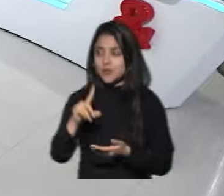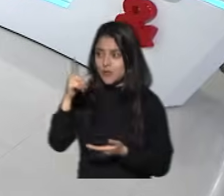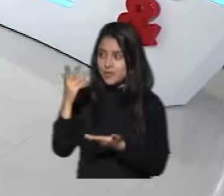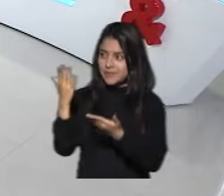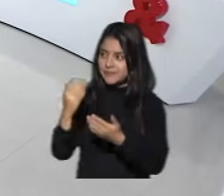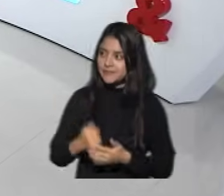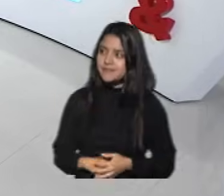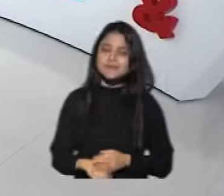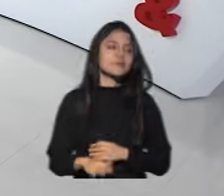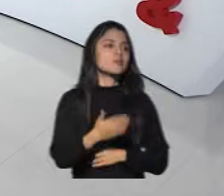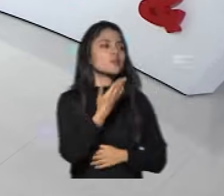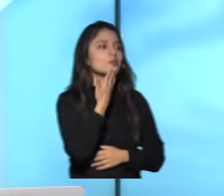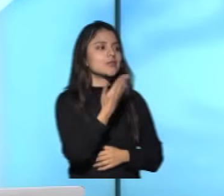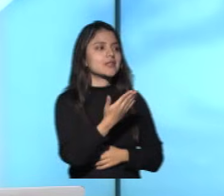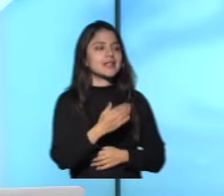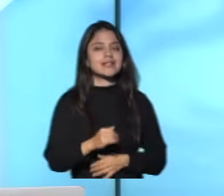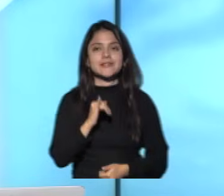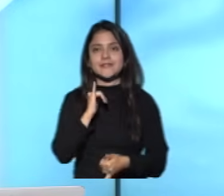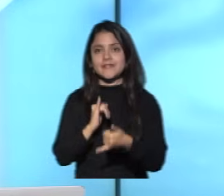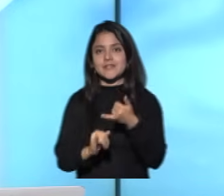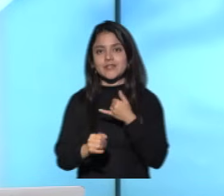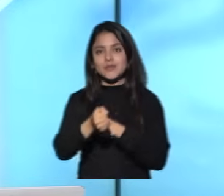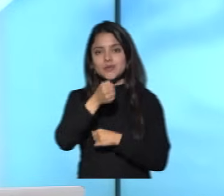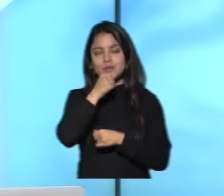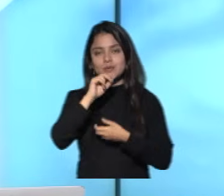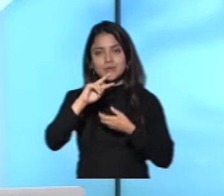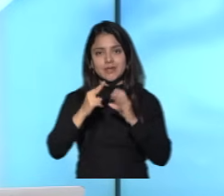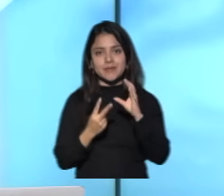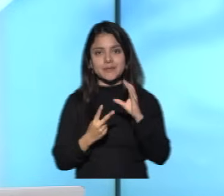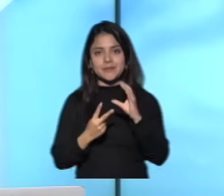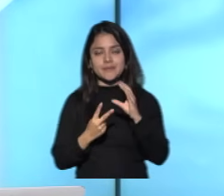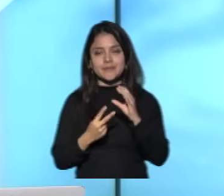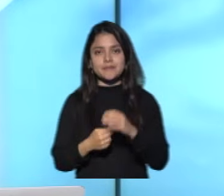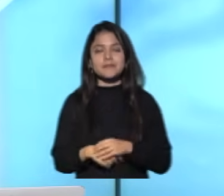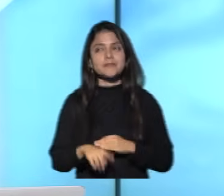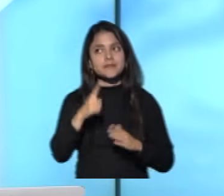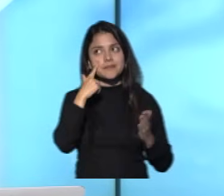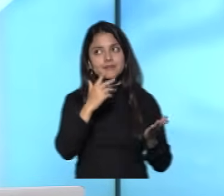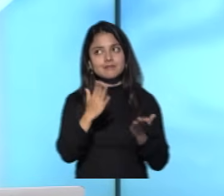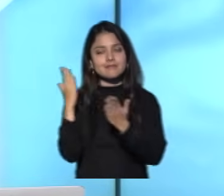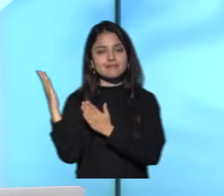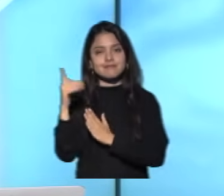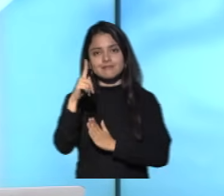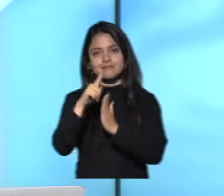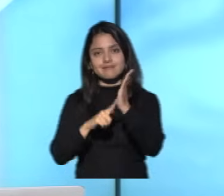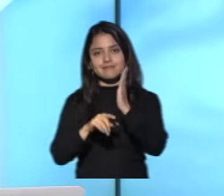CMI. Muchas gracias. Hasta aquí la información en Noticentro 1 CMI. A continuación,